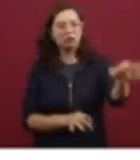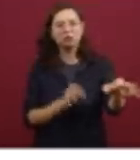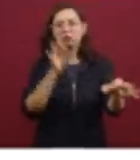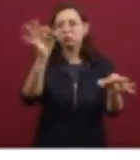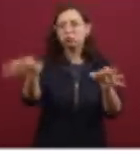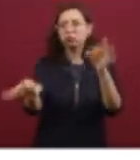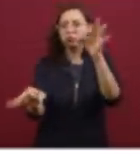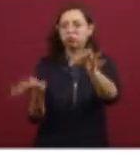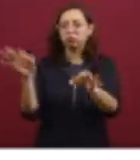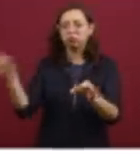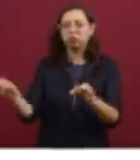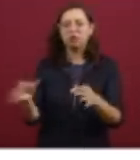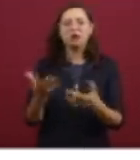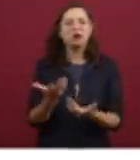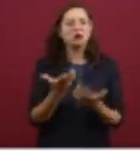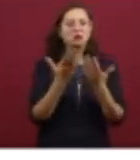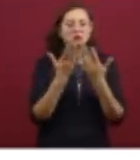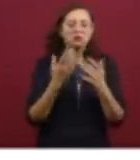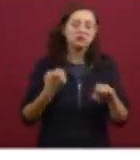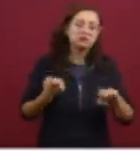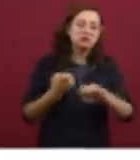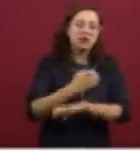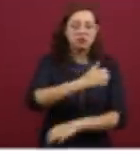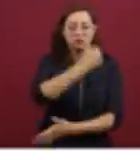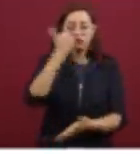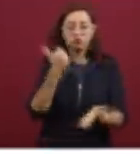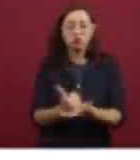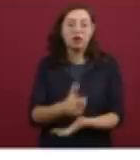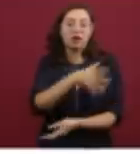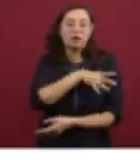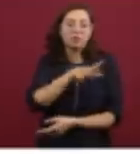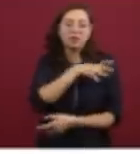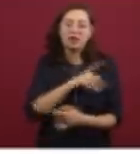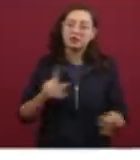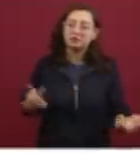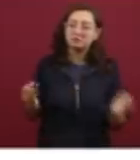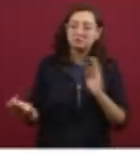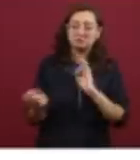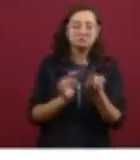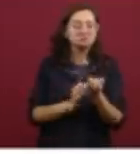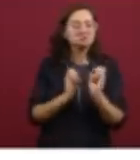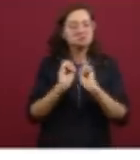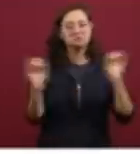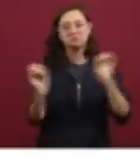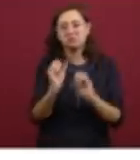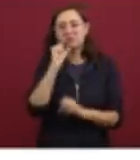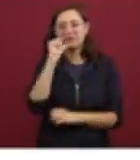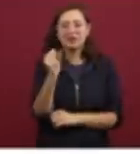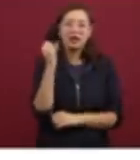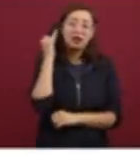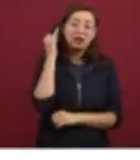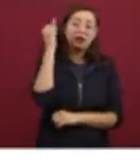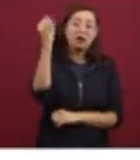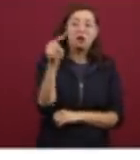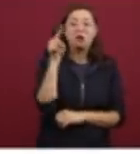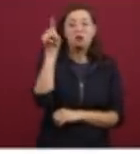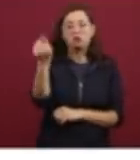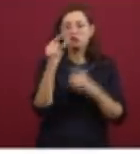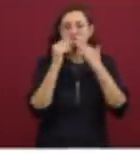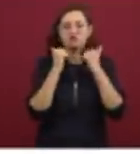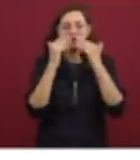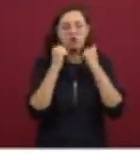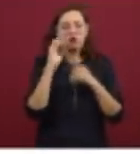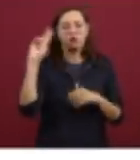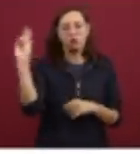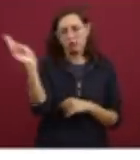de las capitales de los estados, en donde no hay o ninguna o muy escasa opción de educación superior,